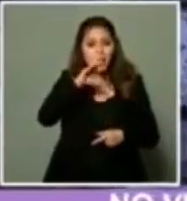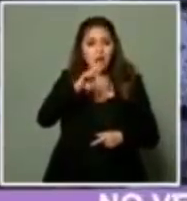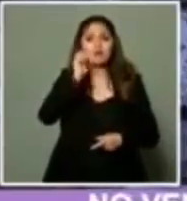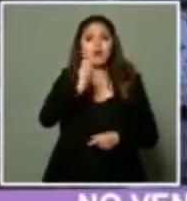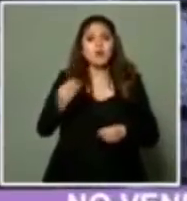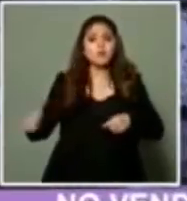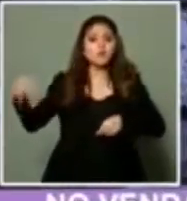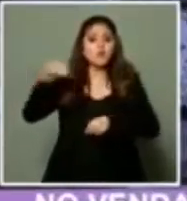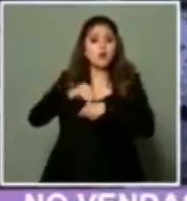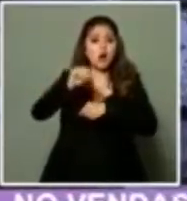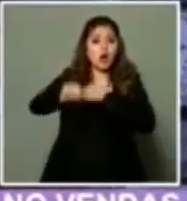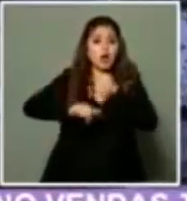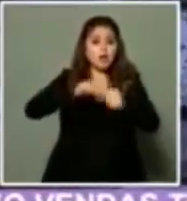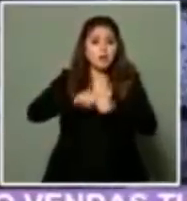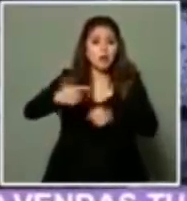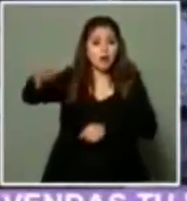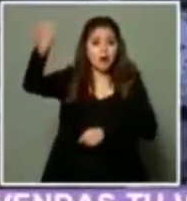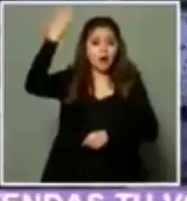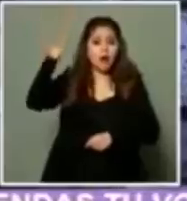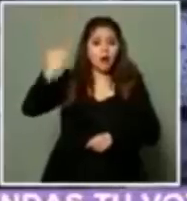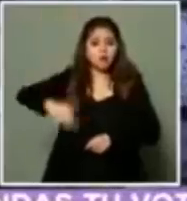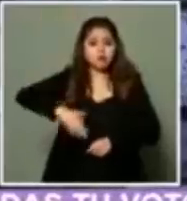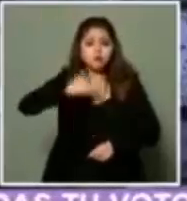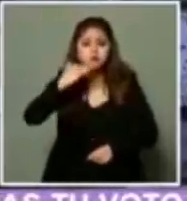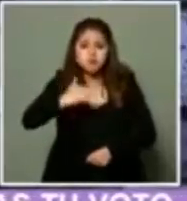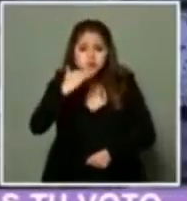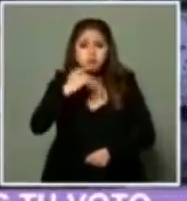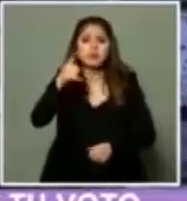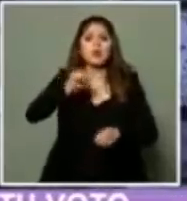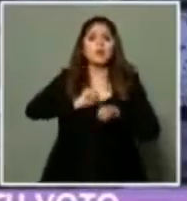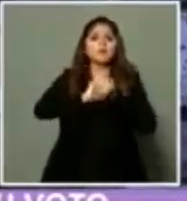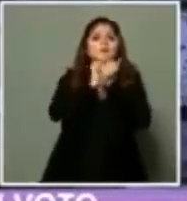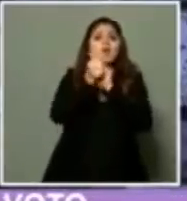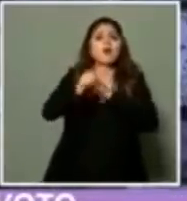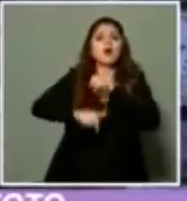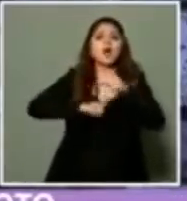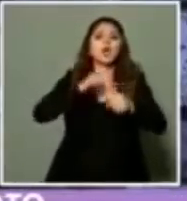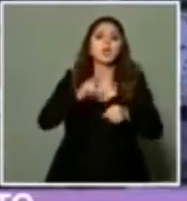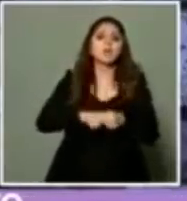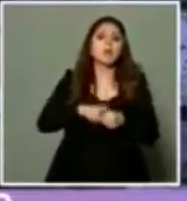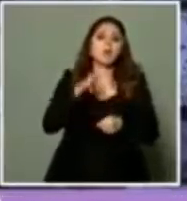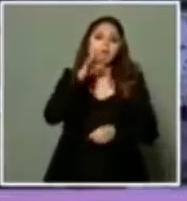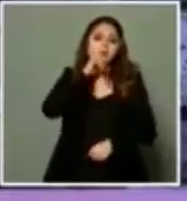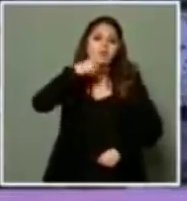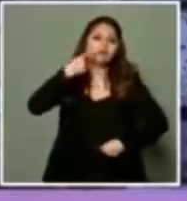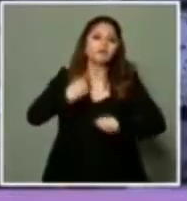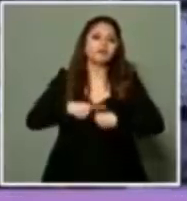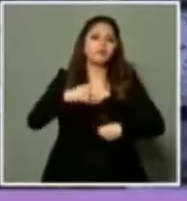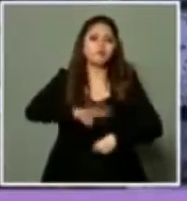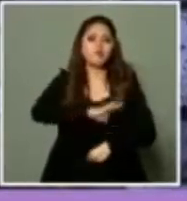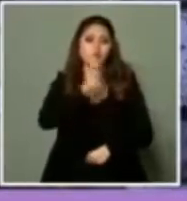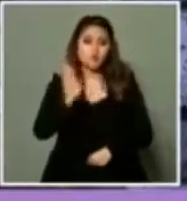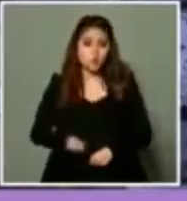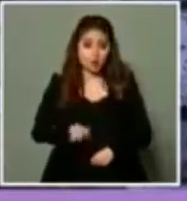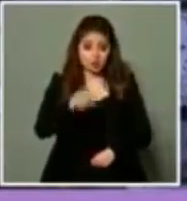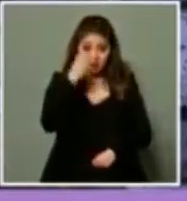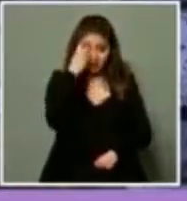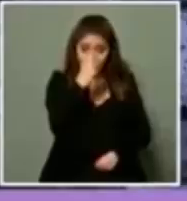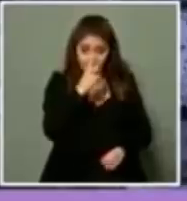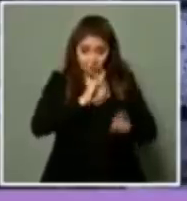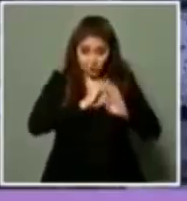basurero, donde mutaron, donde fallecieron. Esa es tu forma irresponsable de